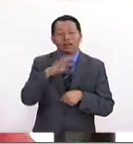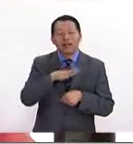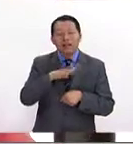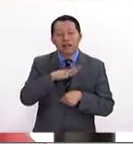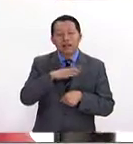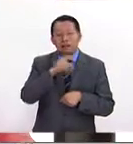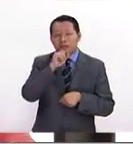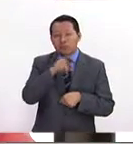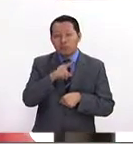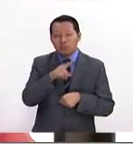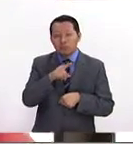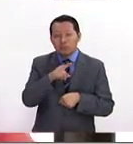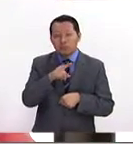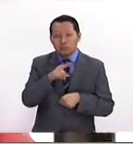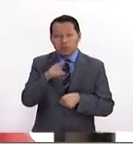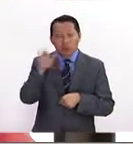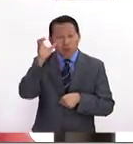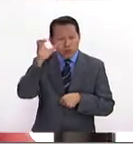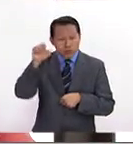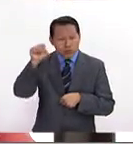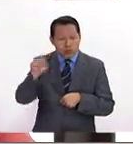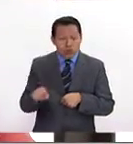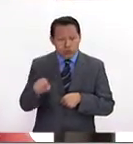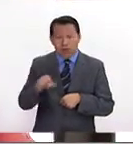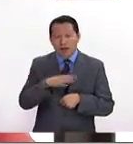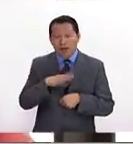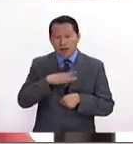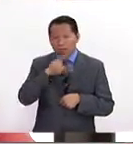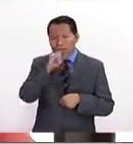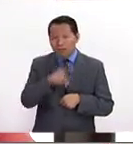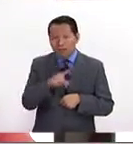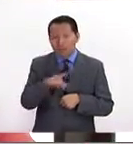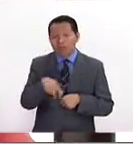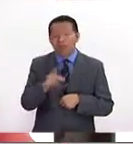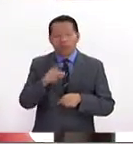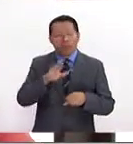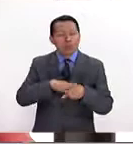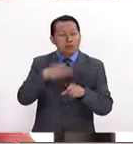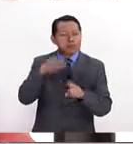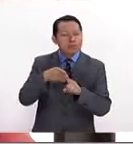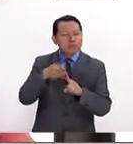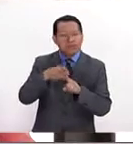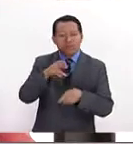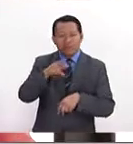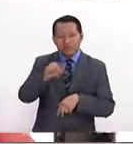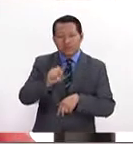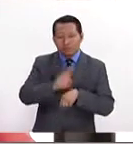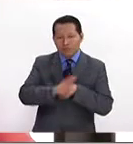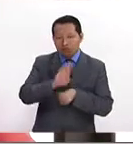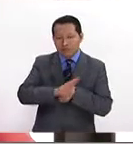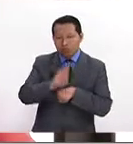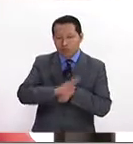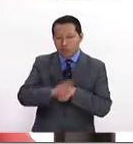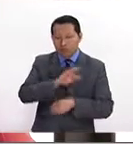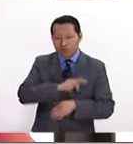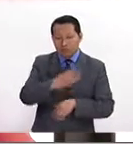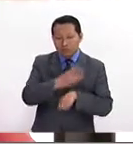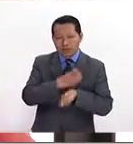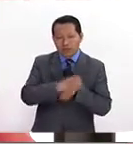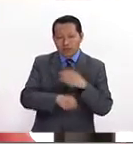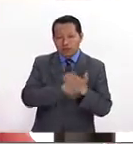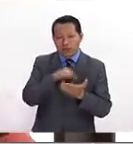y con estos países, Corea del Sur me parece también figura, pero en particular con los BRICS, con Brasil, tercer lugar,